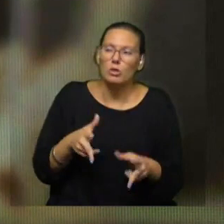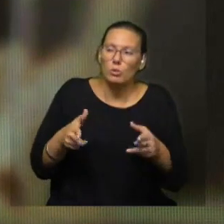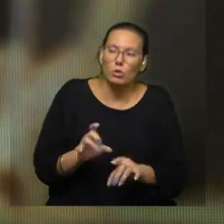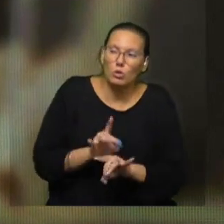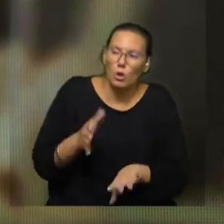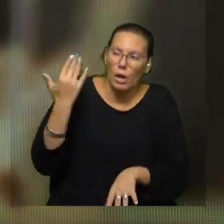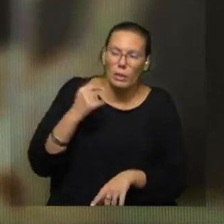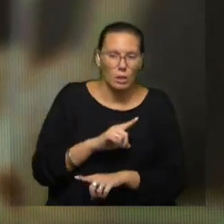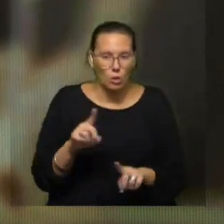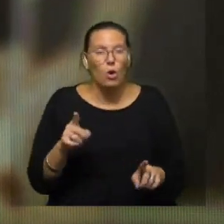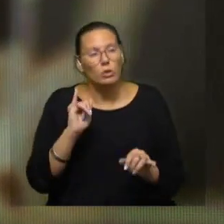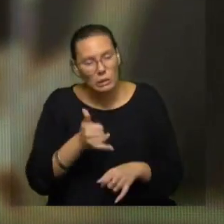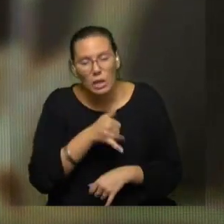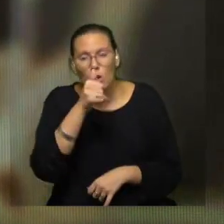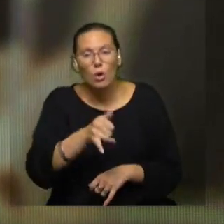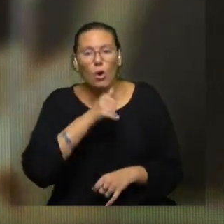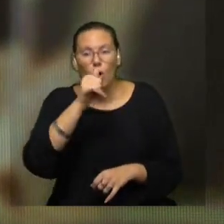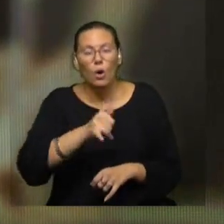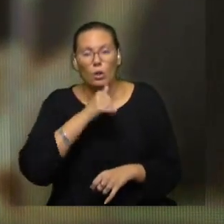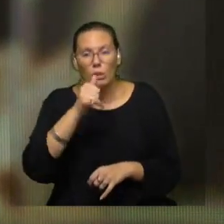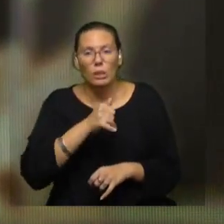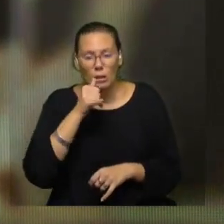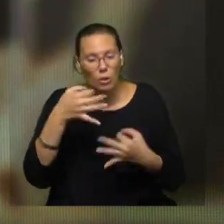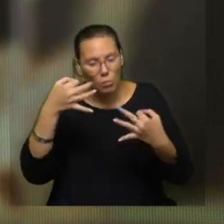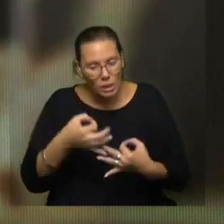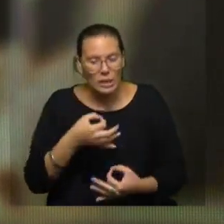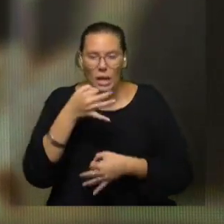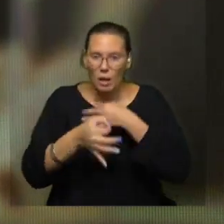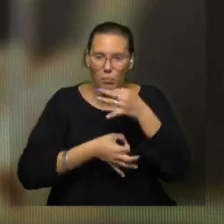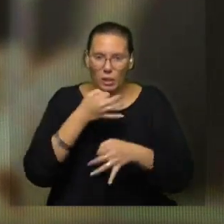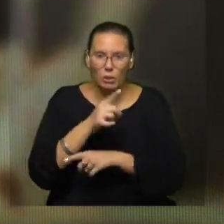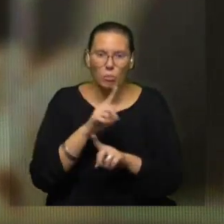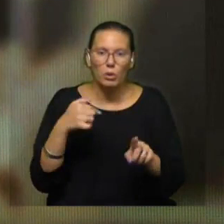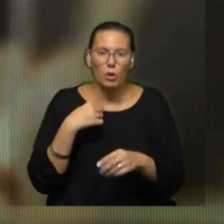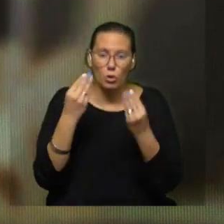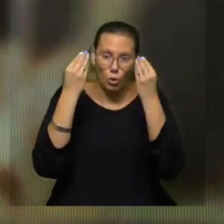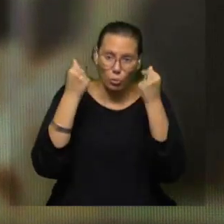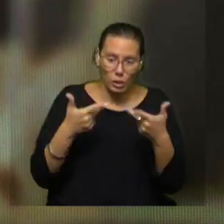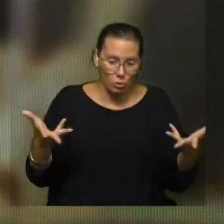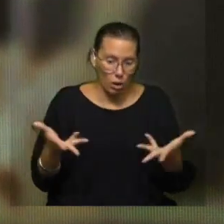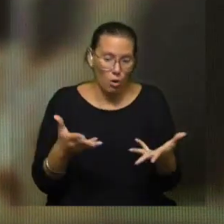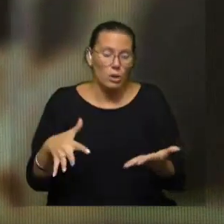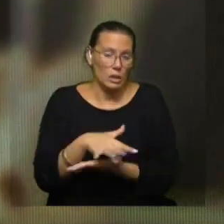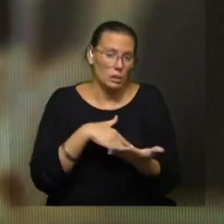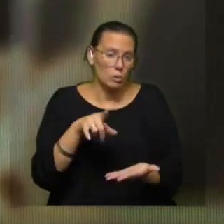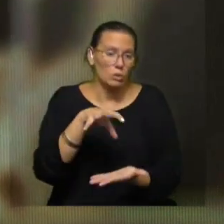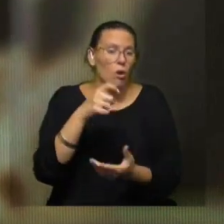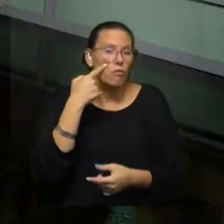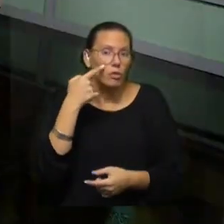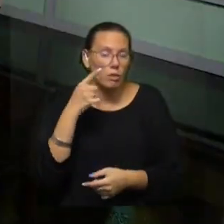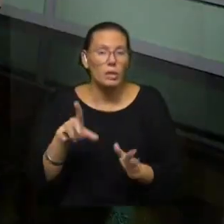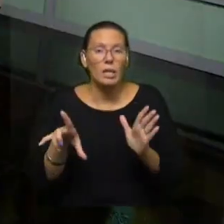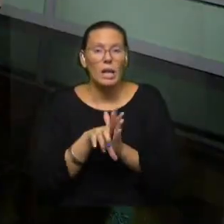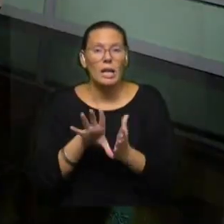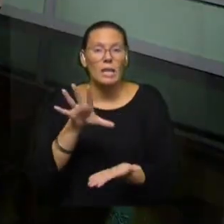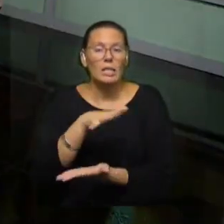sí contando, enmarcando bien, pero sin darle la espalda a lo que sucede hoy en este tipo de espacios, ¿no? La ley de sitios, perdón,